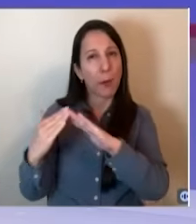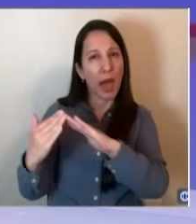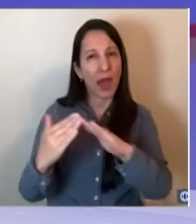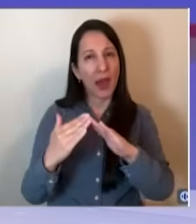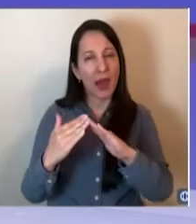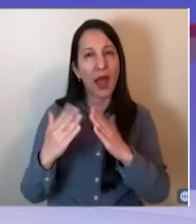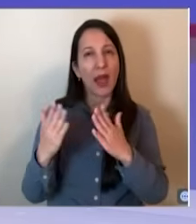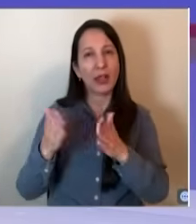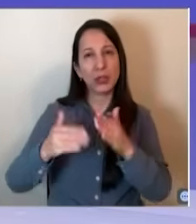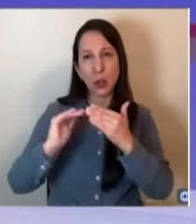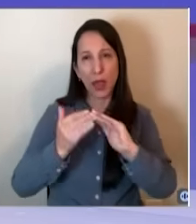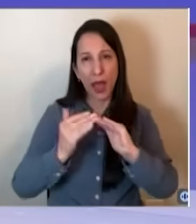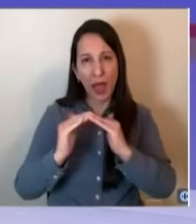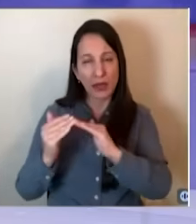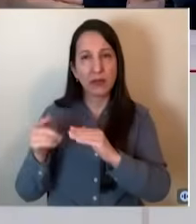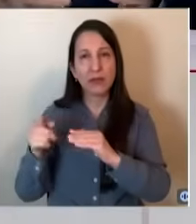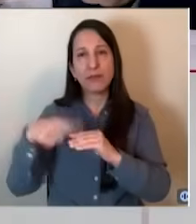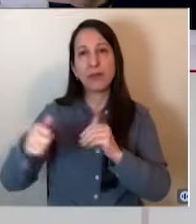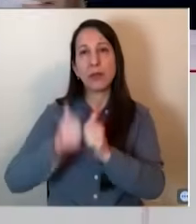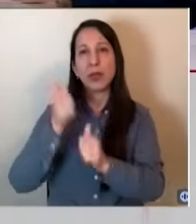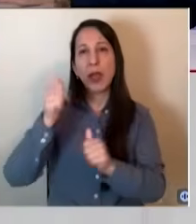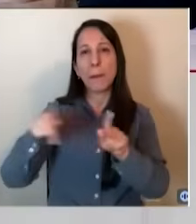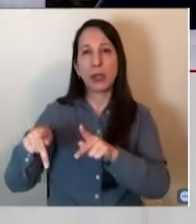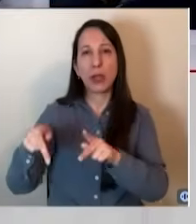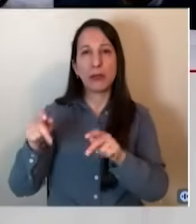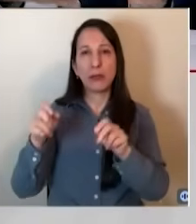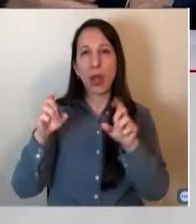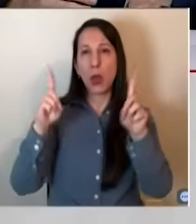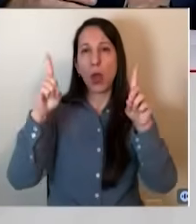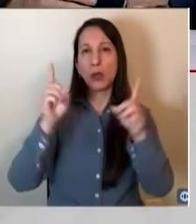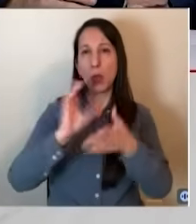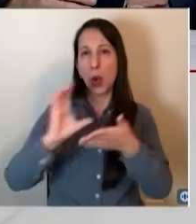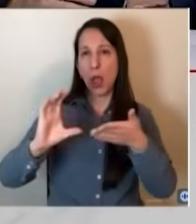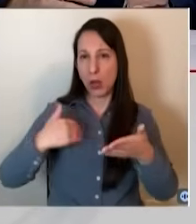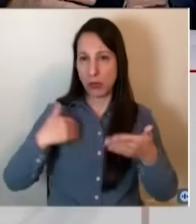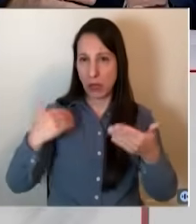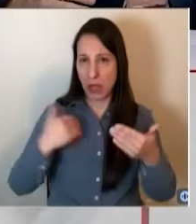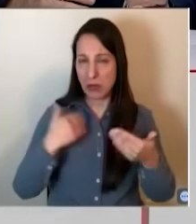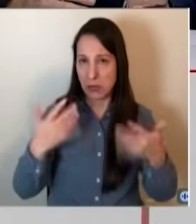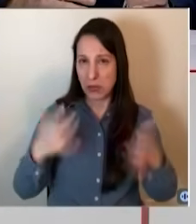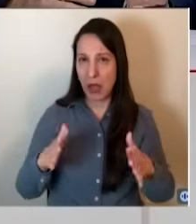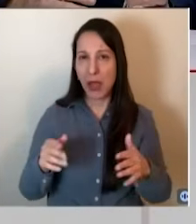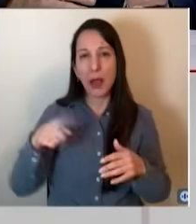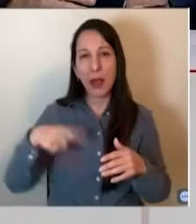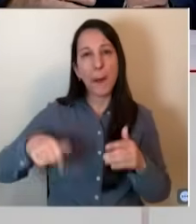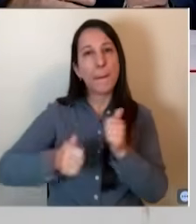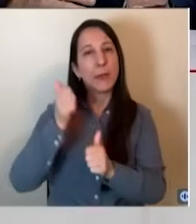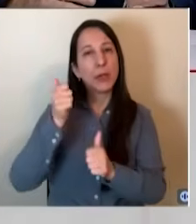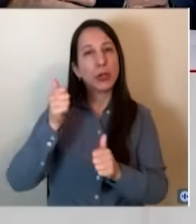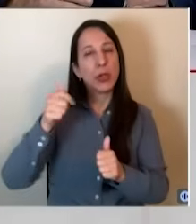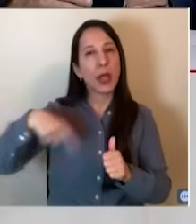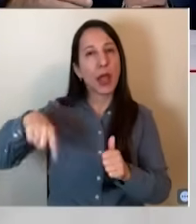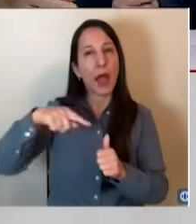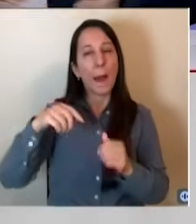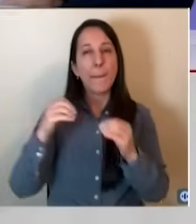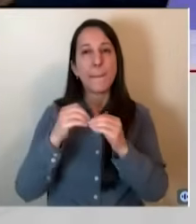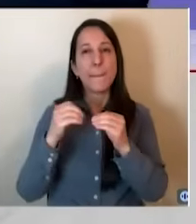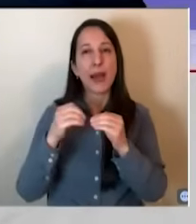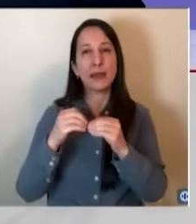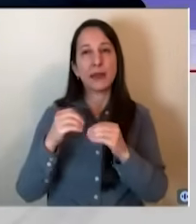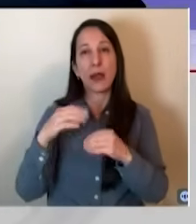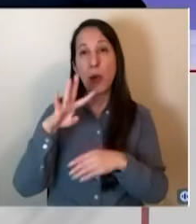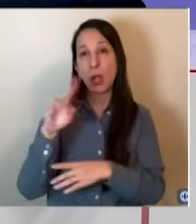cargada de personas con educación superior, muy cargada, por ejemplo, a mayores de 41 años, cuando